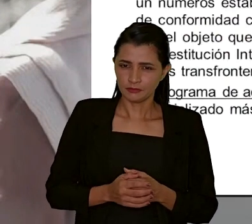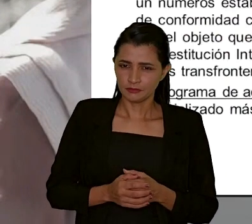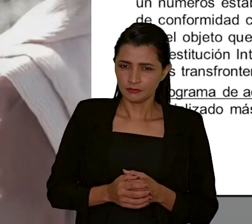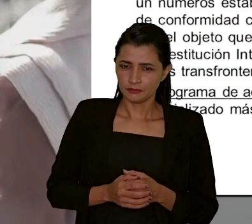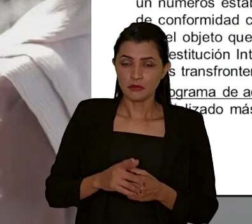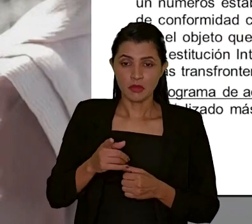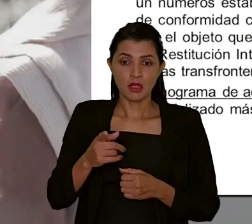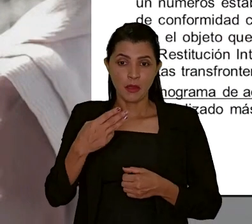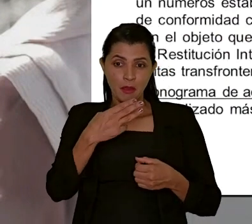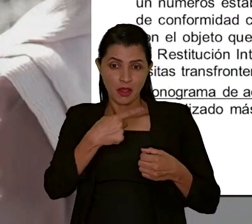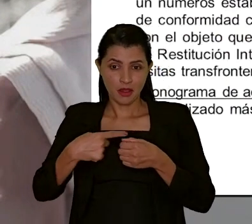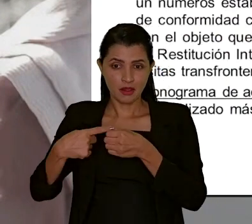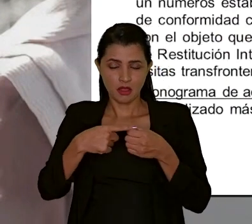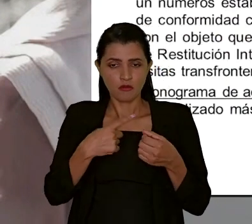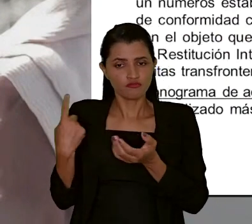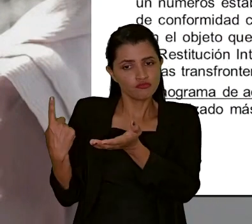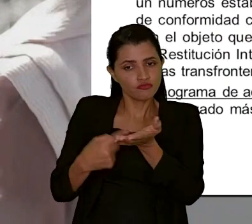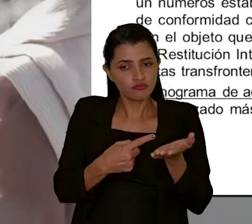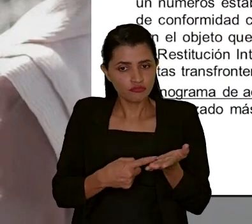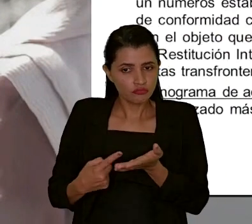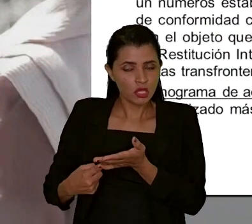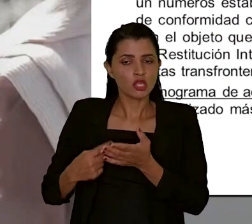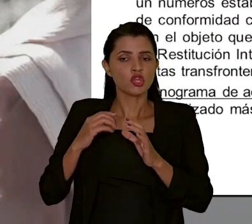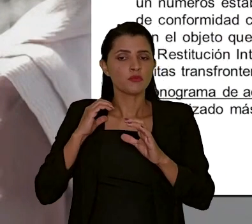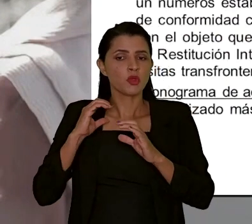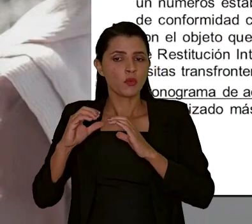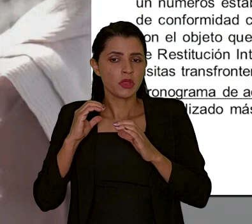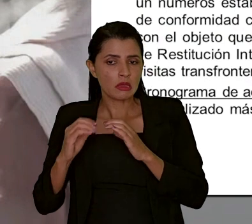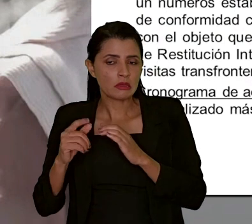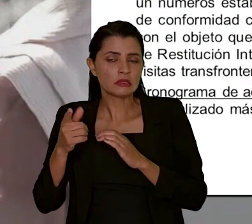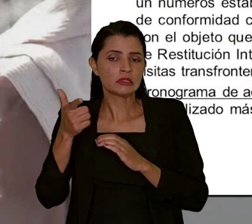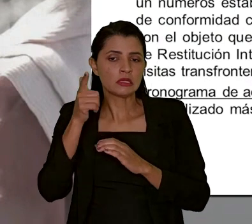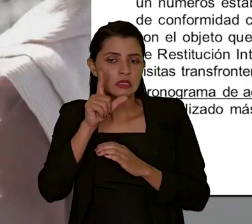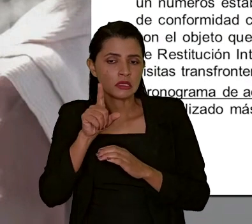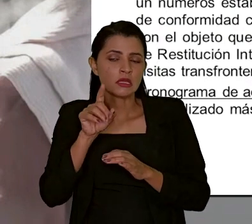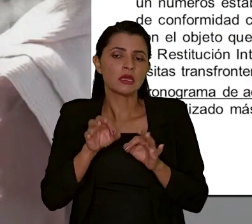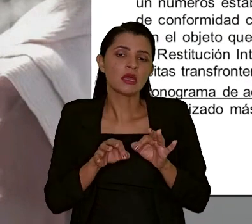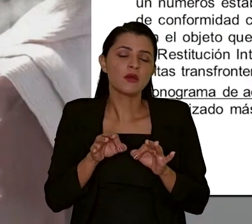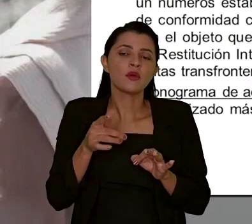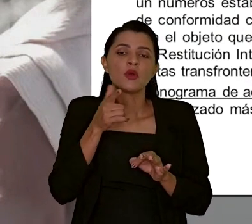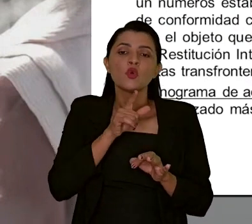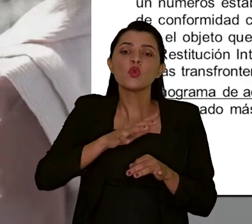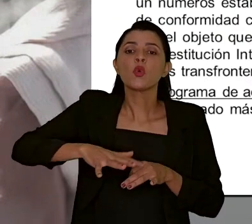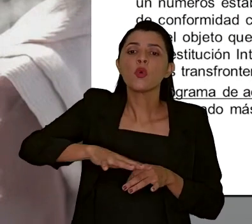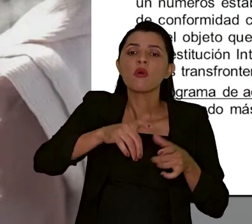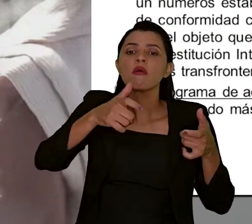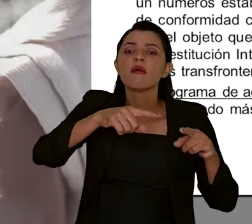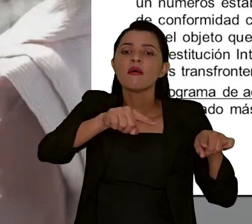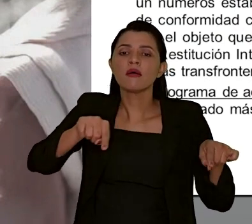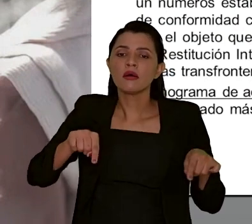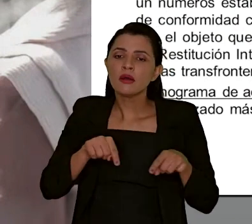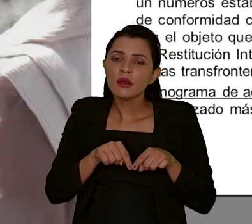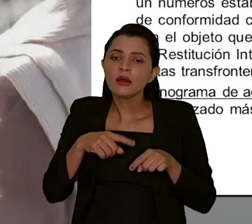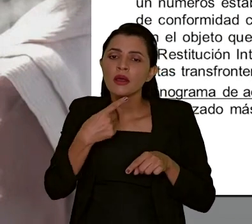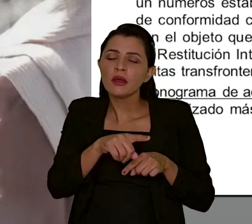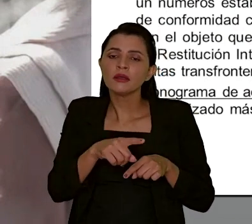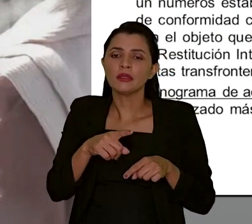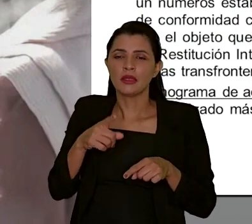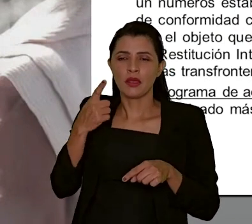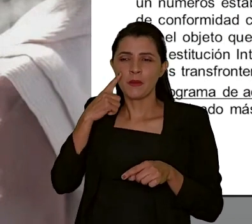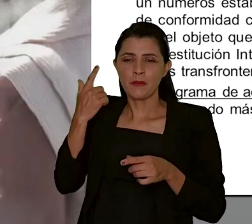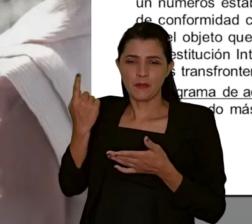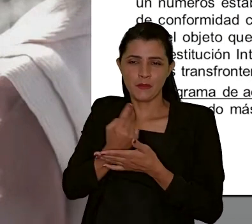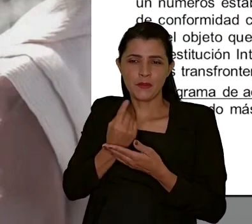de la provincia de conformidad con la ubicación y cercanía territorial, con el objeto que tramiten y